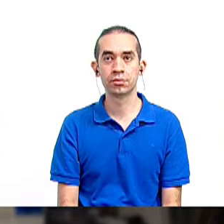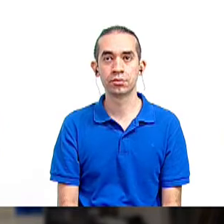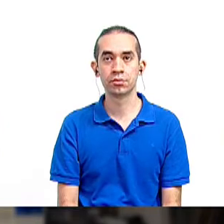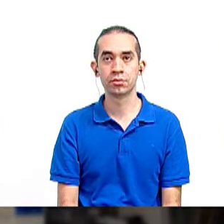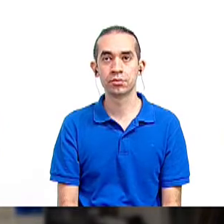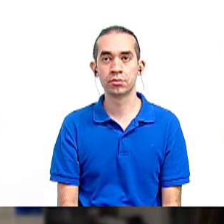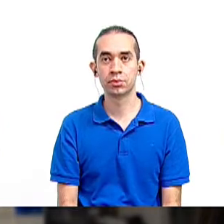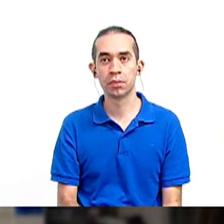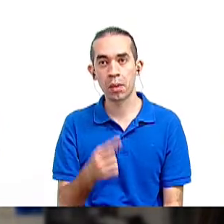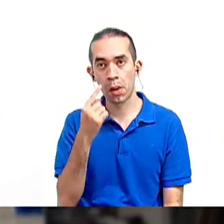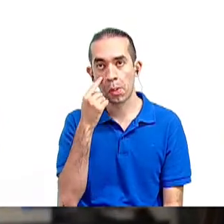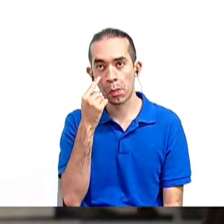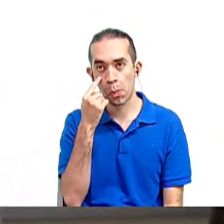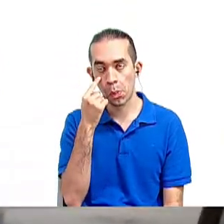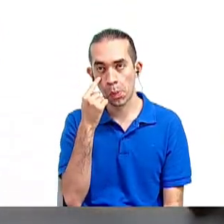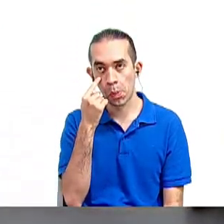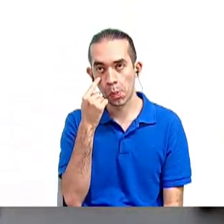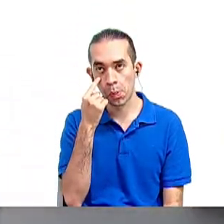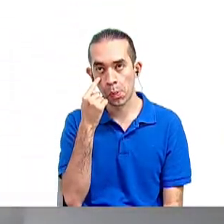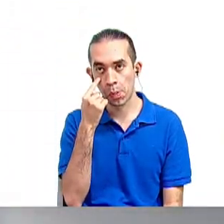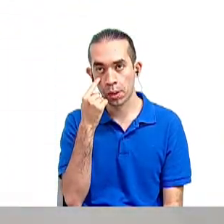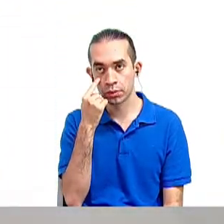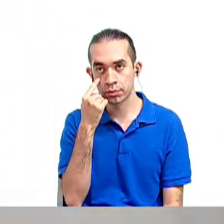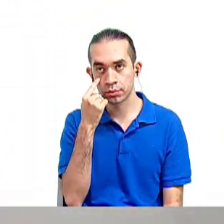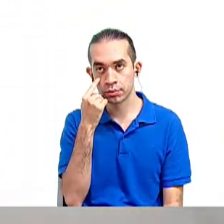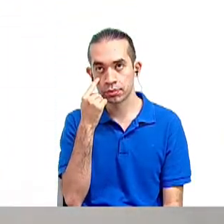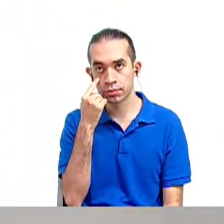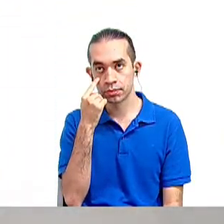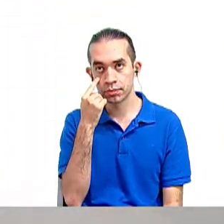Tal vez verlos acá encima.